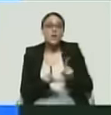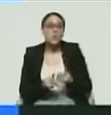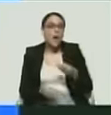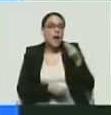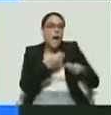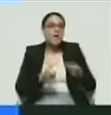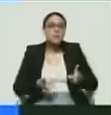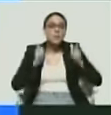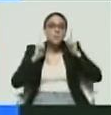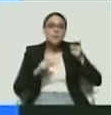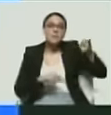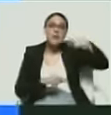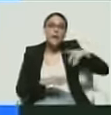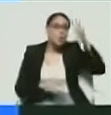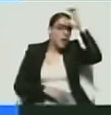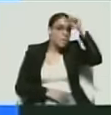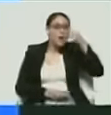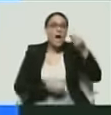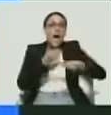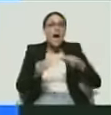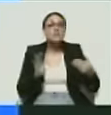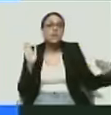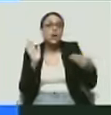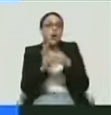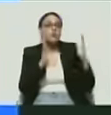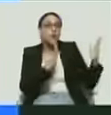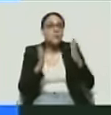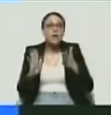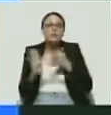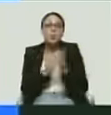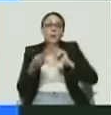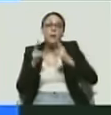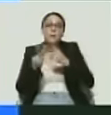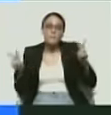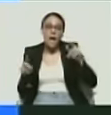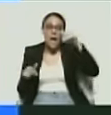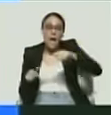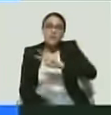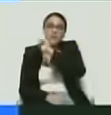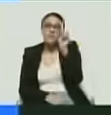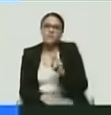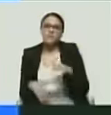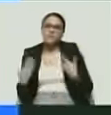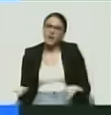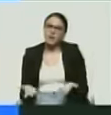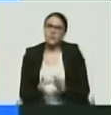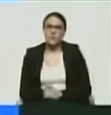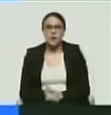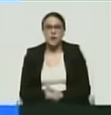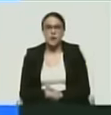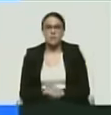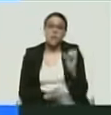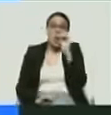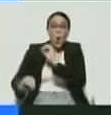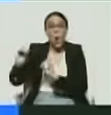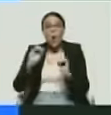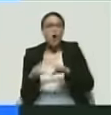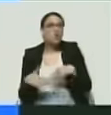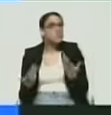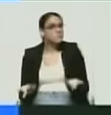que atente contra la vida pacífica de los pueblos donde tiene representación o que busque la manera de